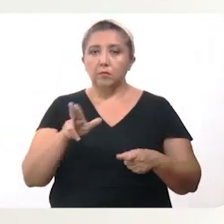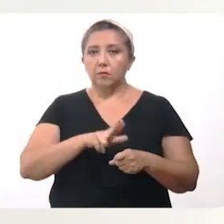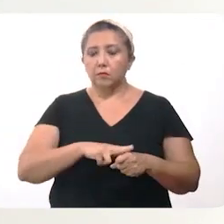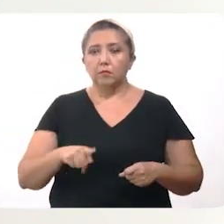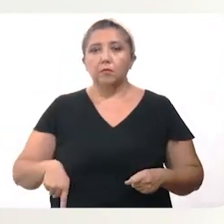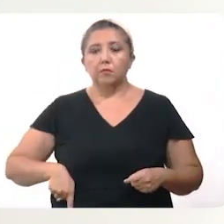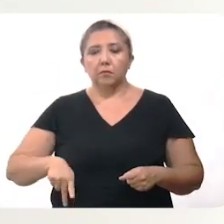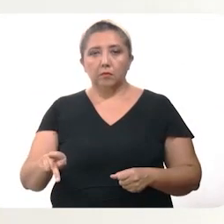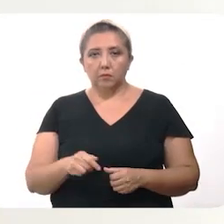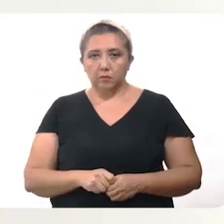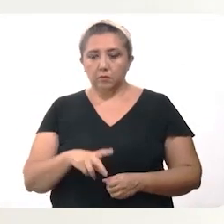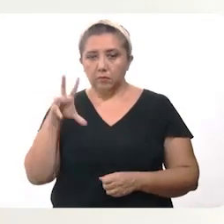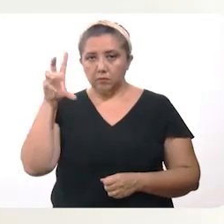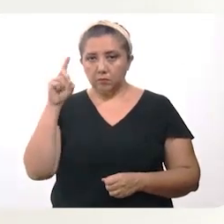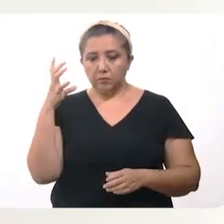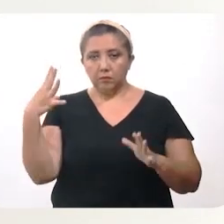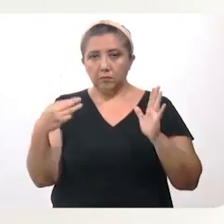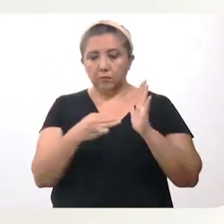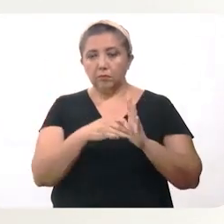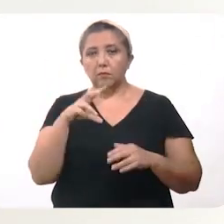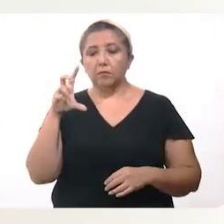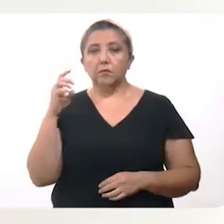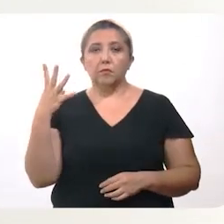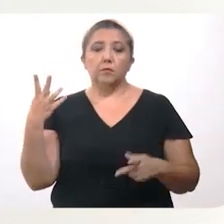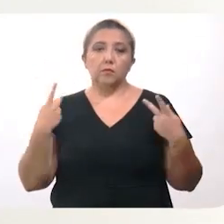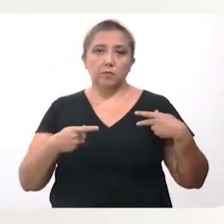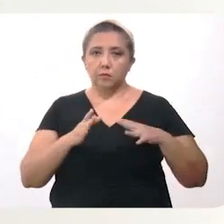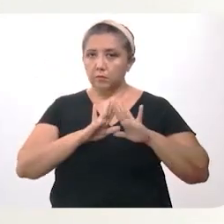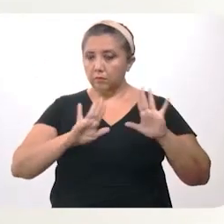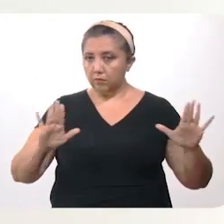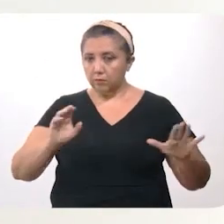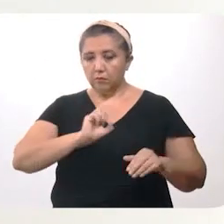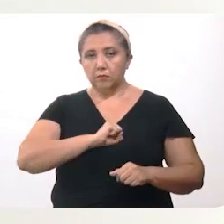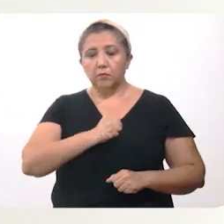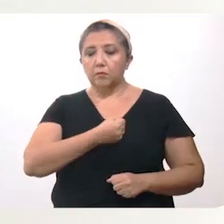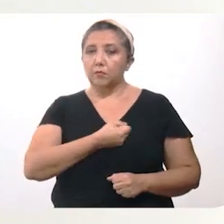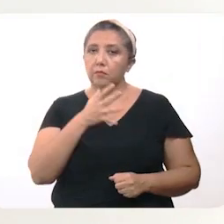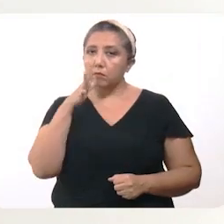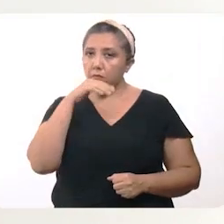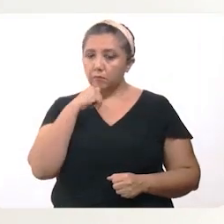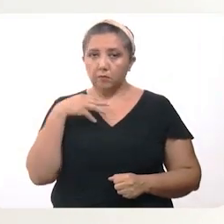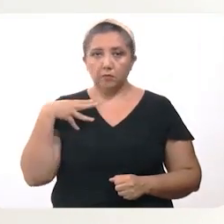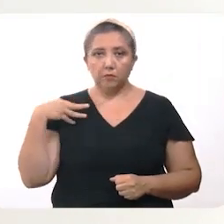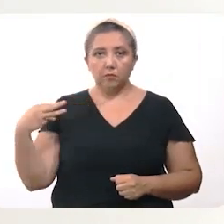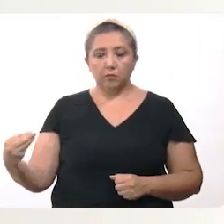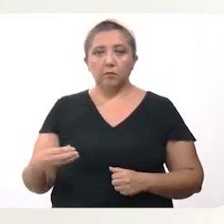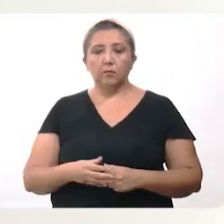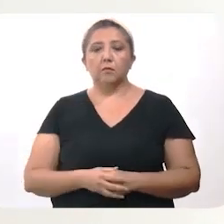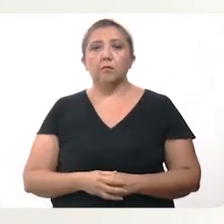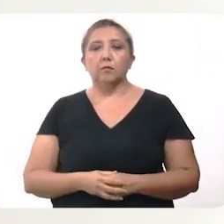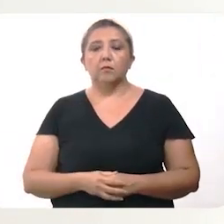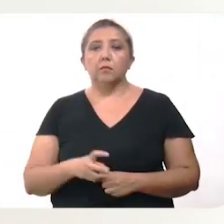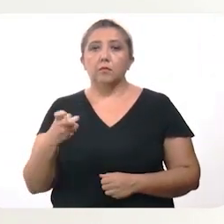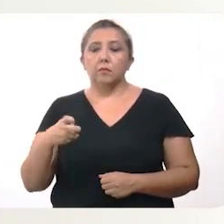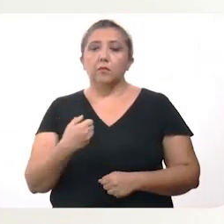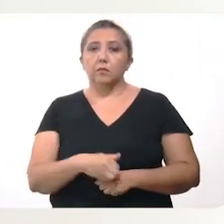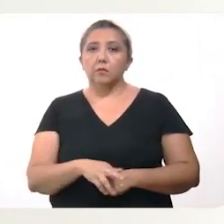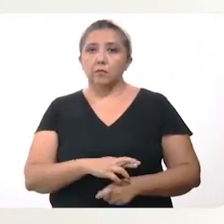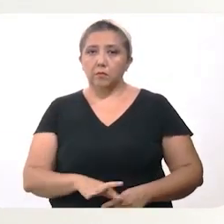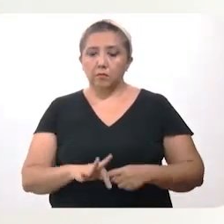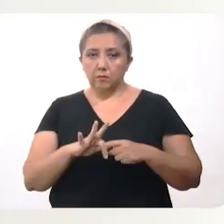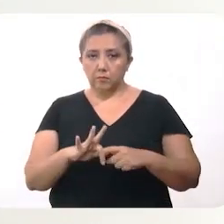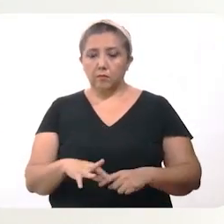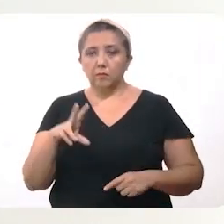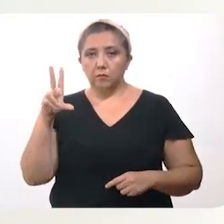hospitales públicos. 34.034 pacientes ya se recuperaron. No presentan síntomas ni pueden contagiar. Esta cifra